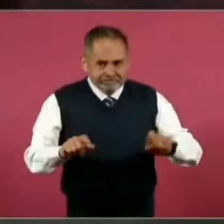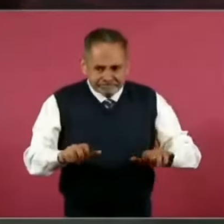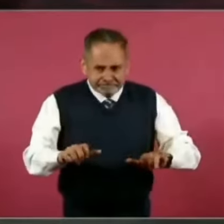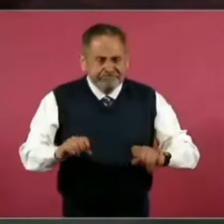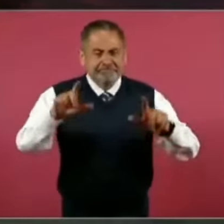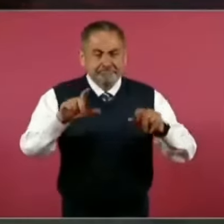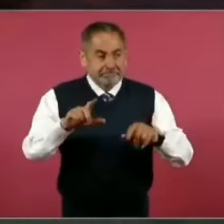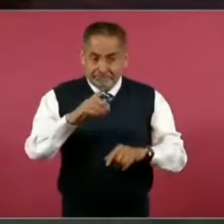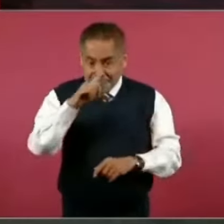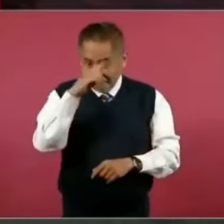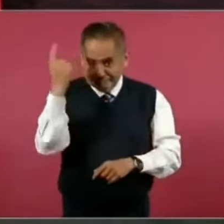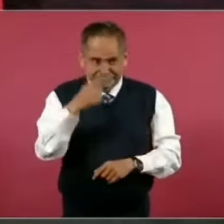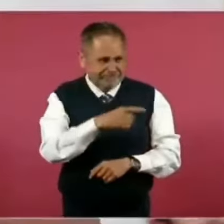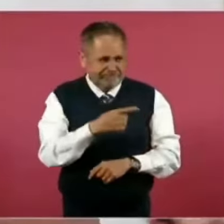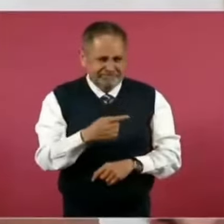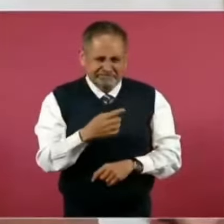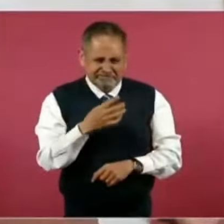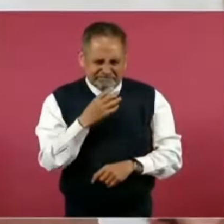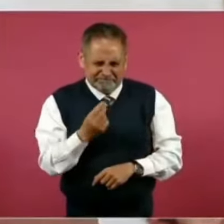Nada más